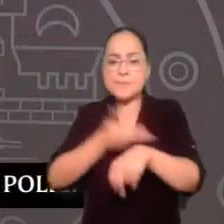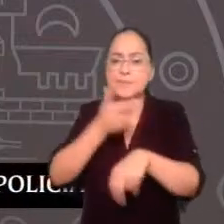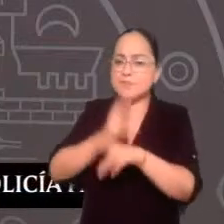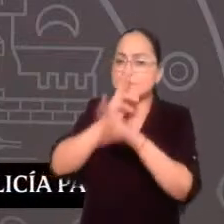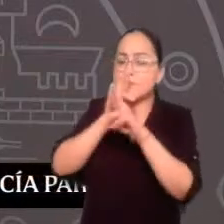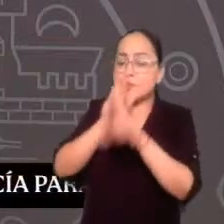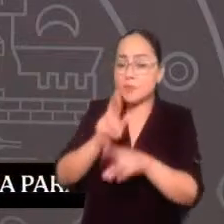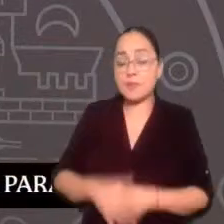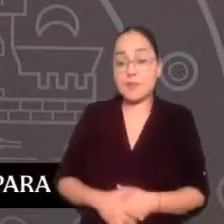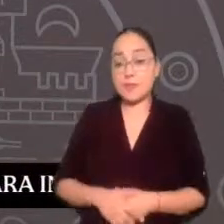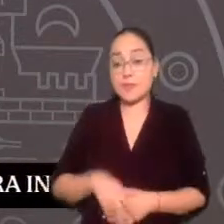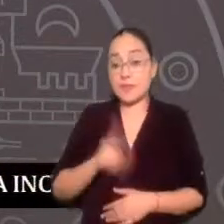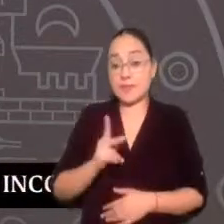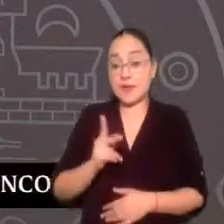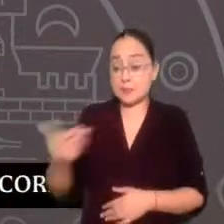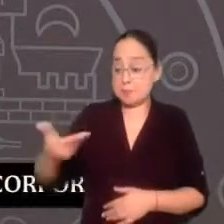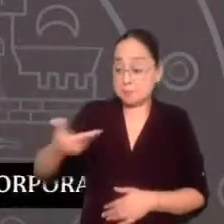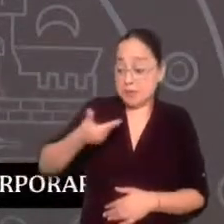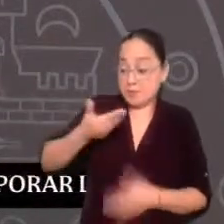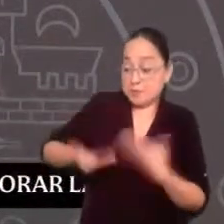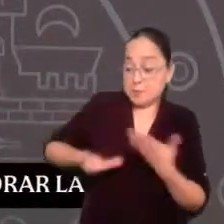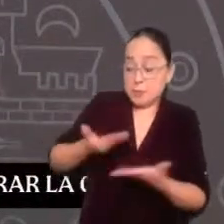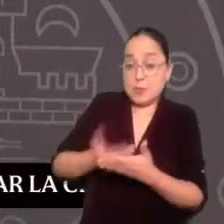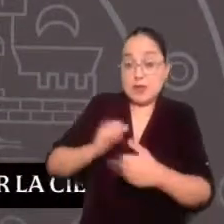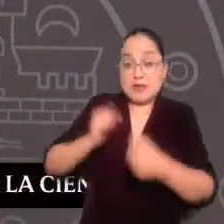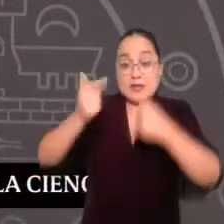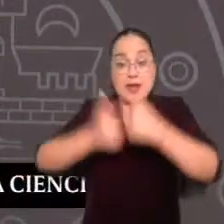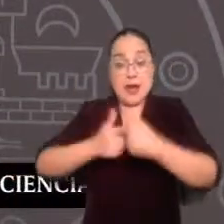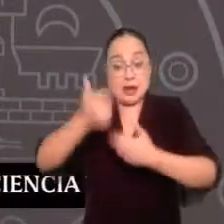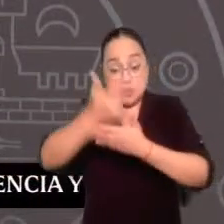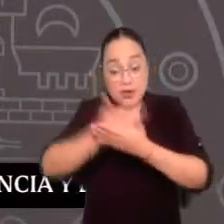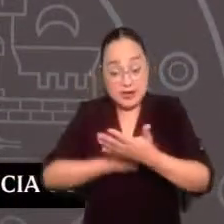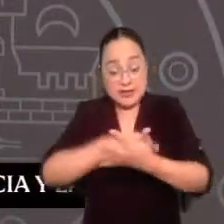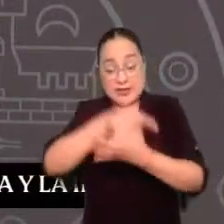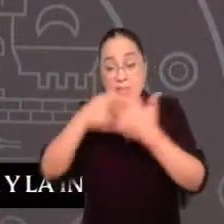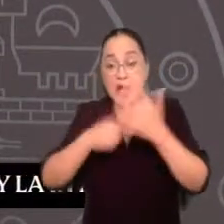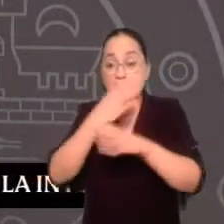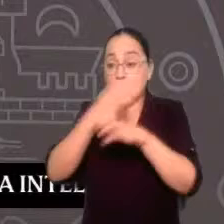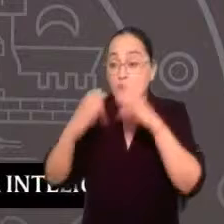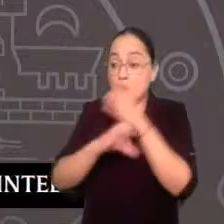Pero no nos han planteado una lista de